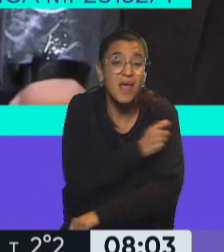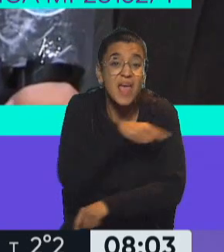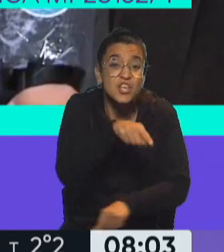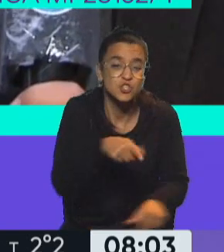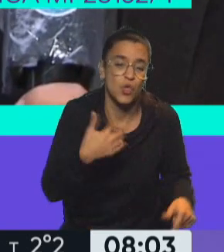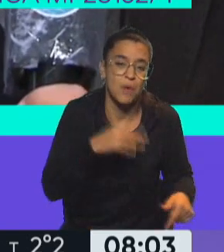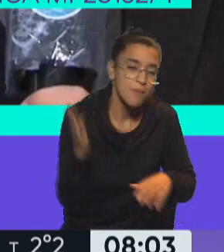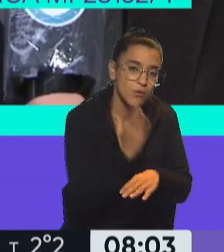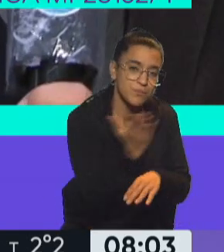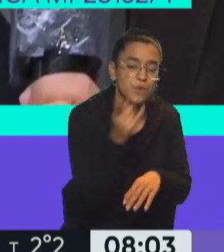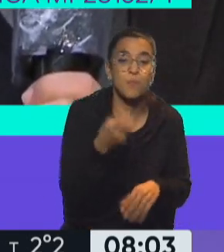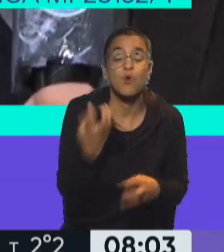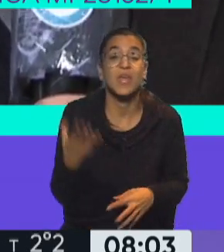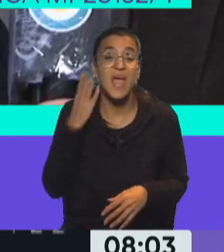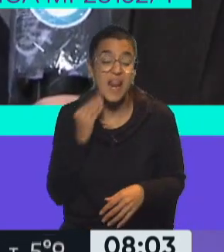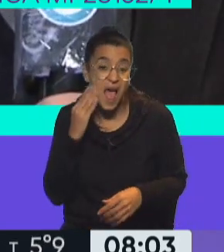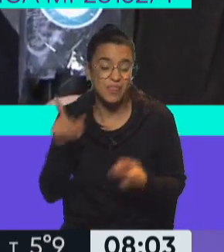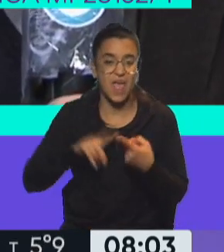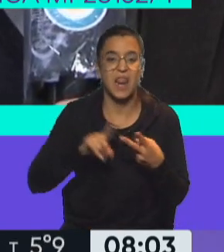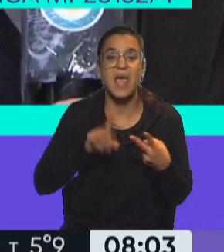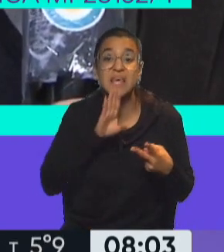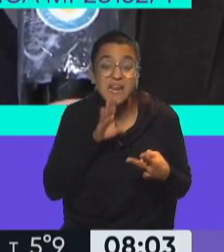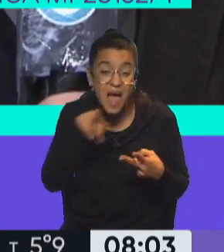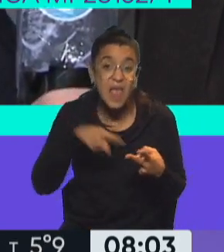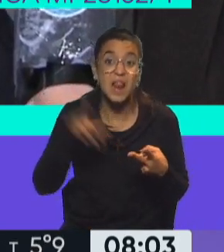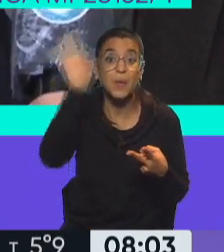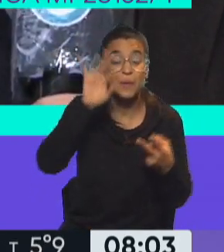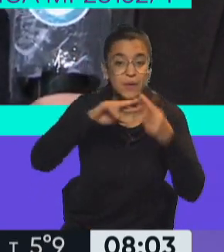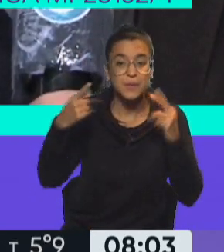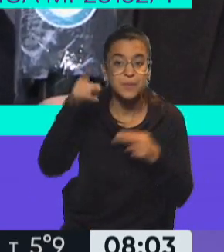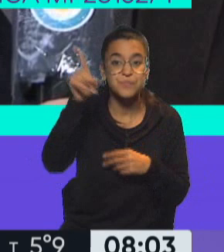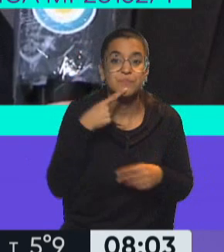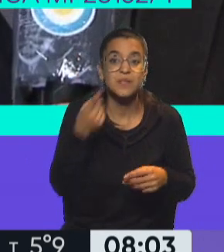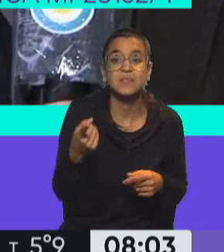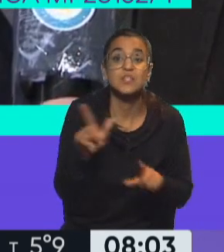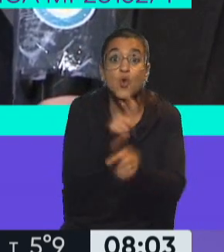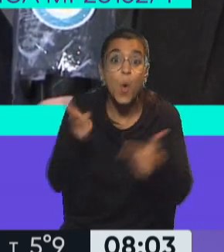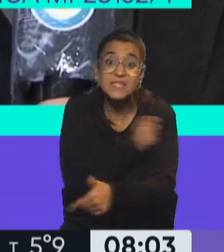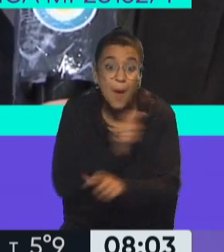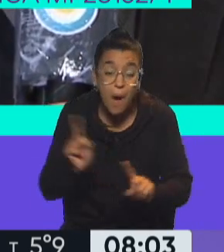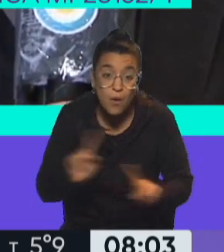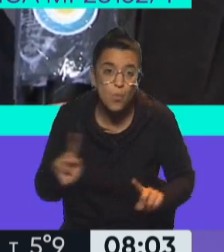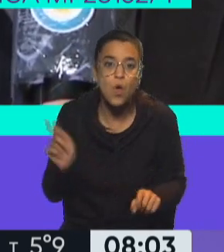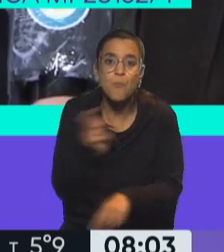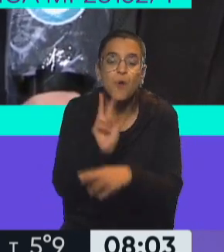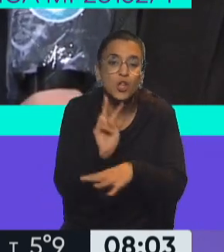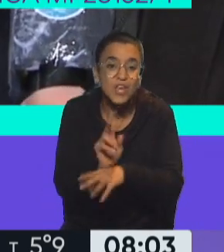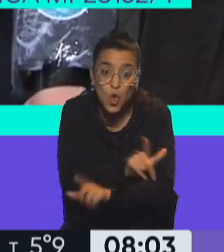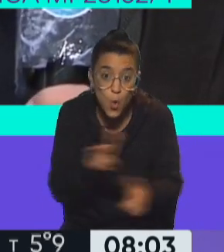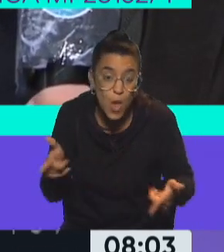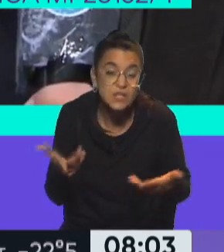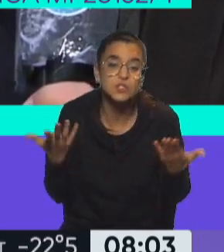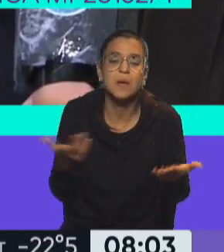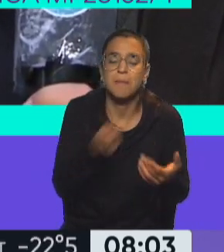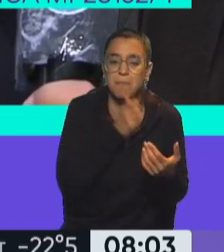en Inglaterra y en Israel, que es en donde se ha visto que ha circulado esta variante, lo ha hecho a expensas del que no está vacunado, del que no está protegido. Así es